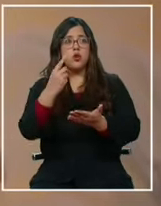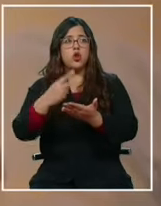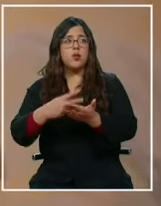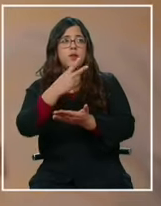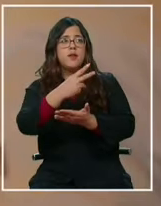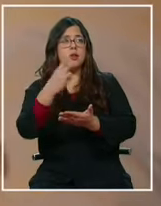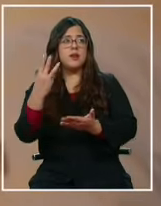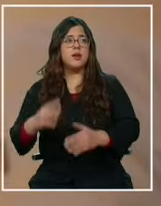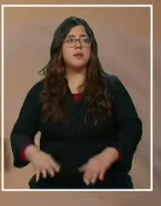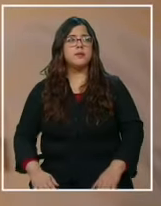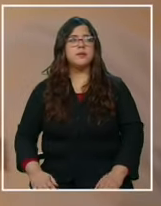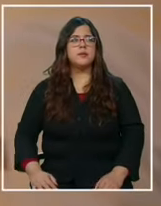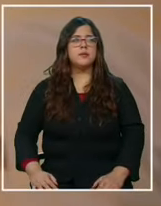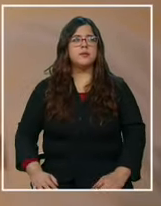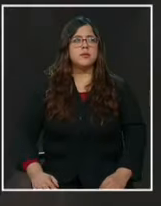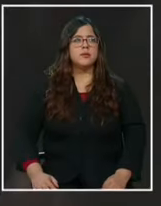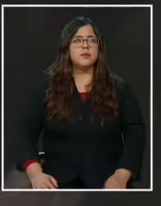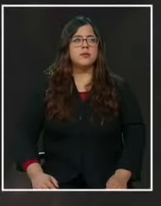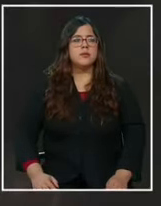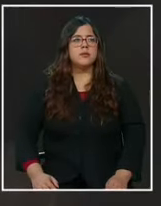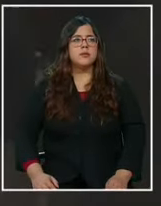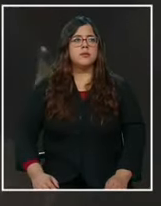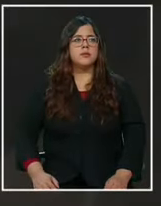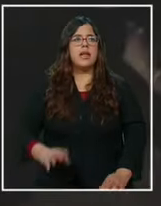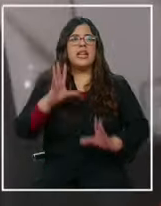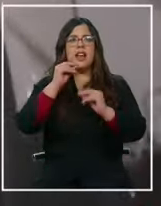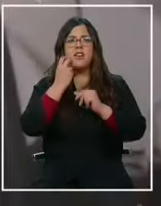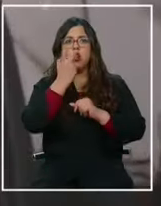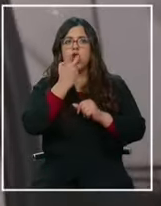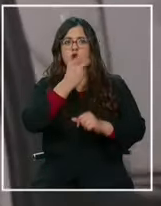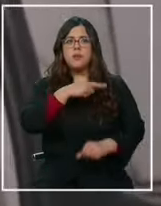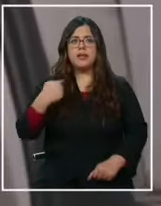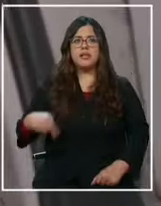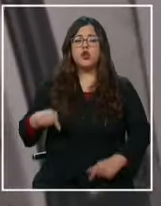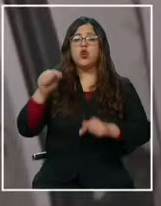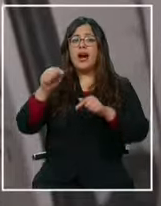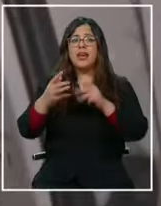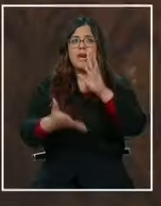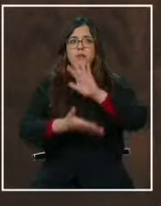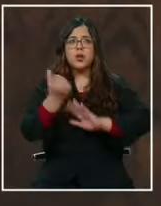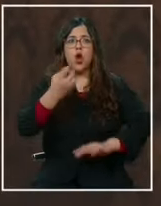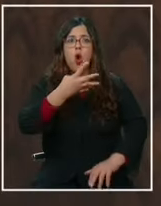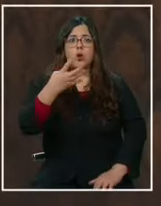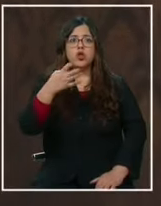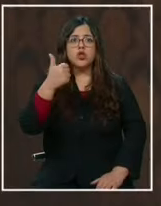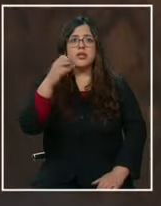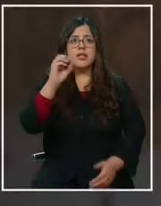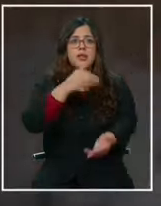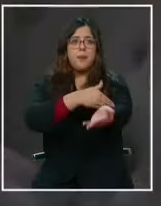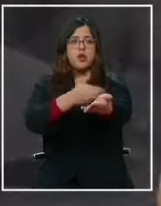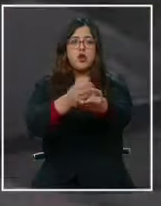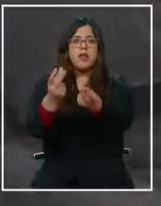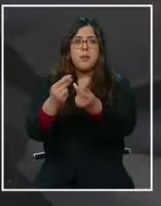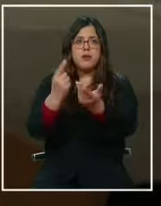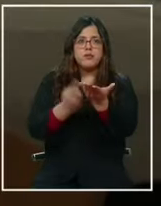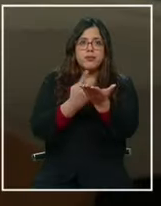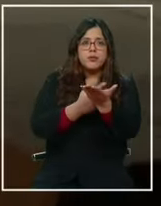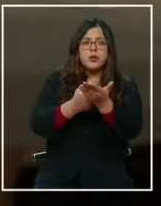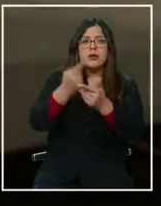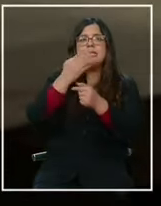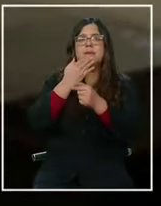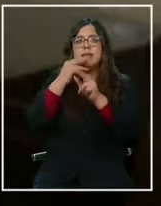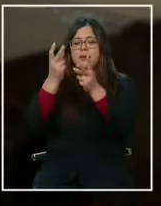2020, 2021 y 2023. A la organización se le incautó 460 millones de pesos en efectivo, sin considerar el